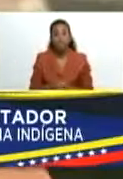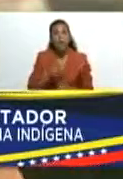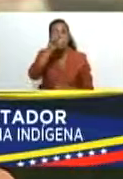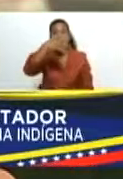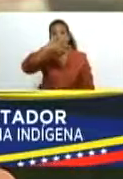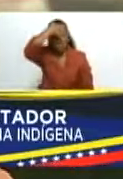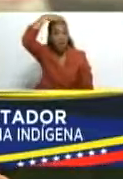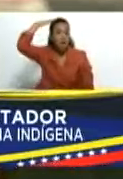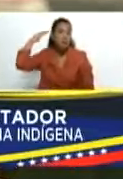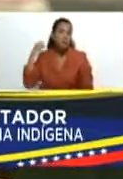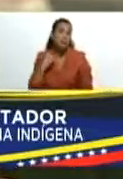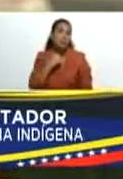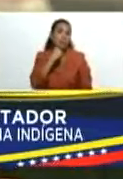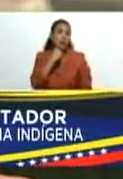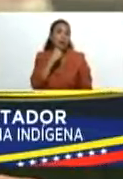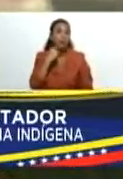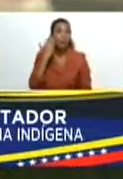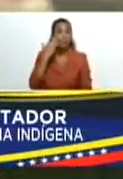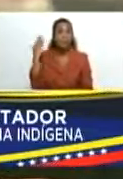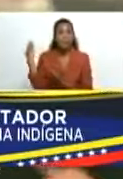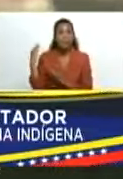Miranda, aquí está su esposa Carmen Borges,